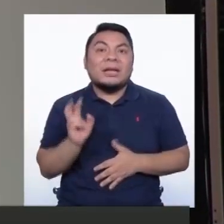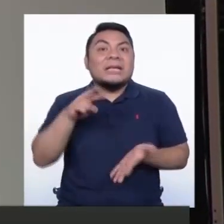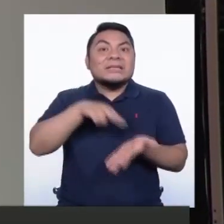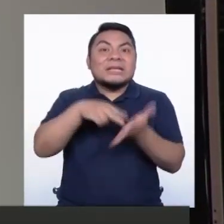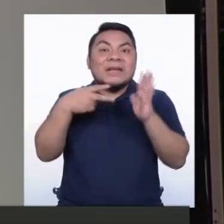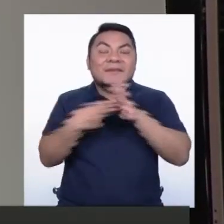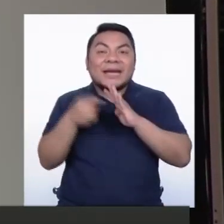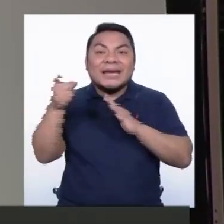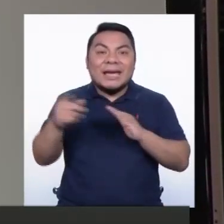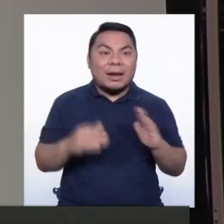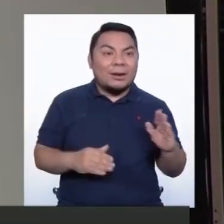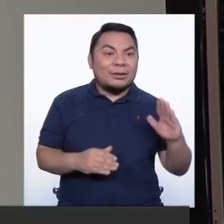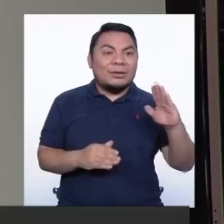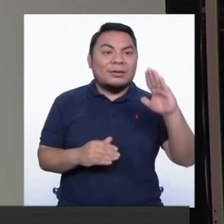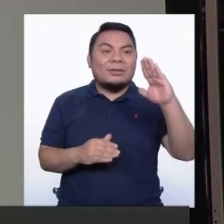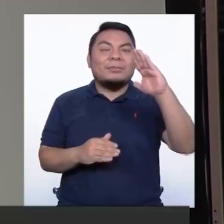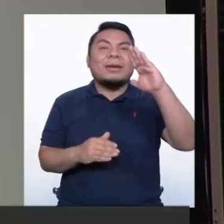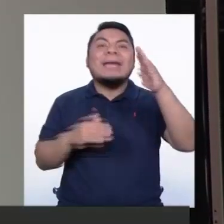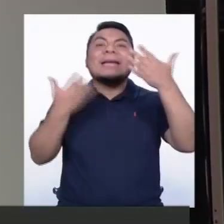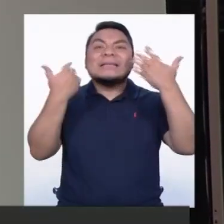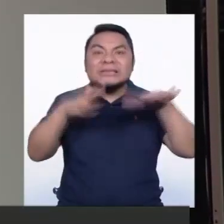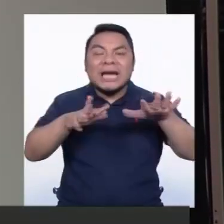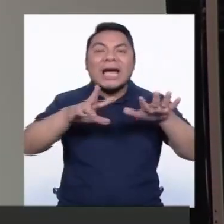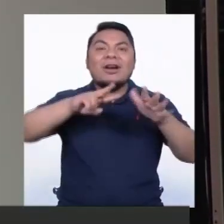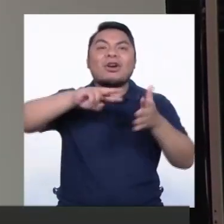ya comienza a buscar